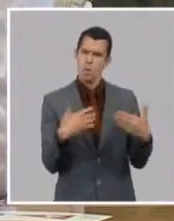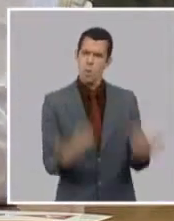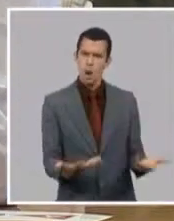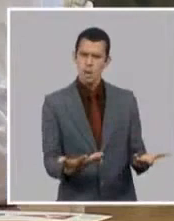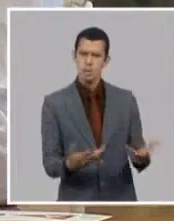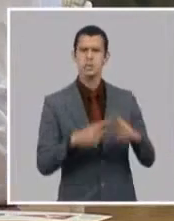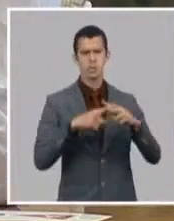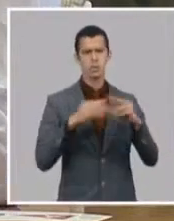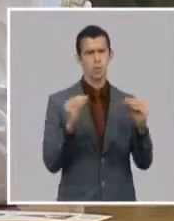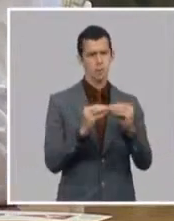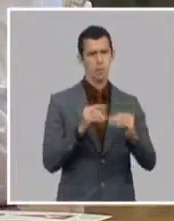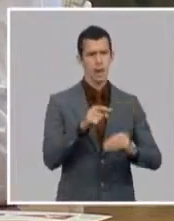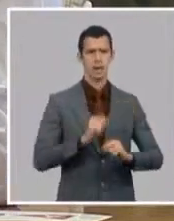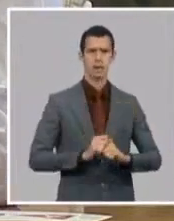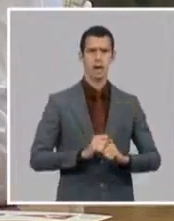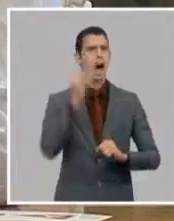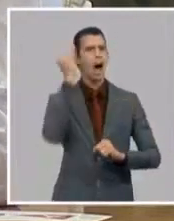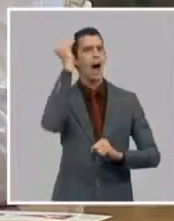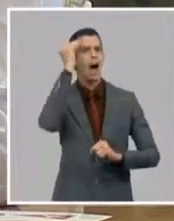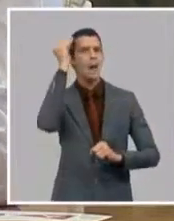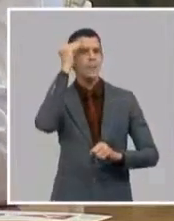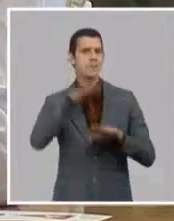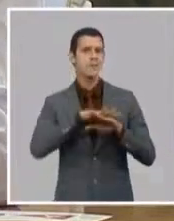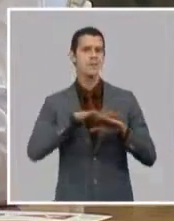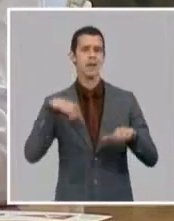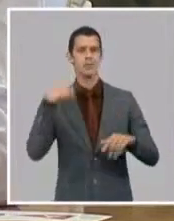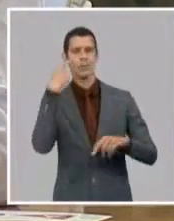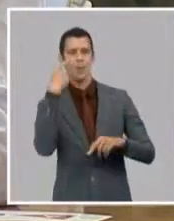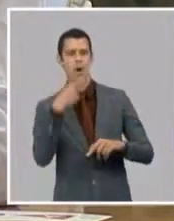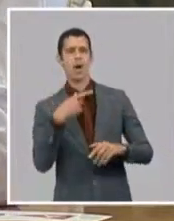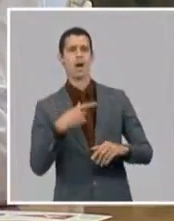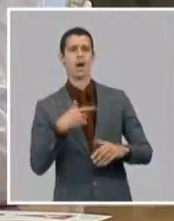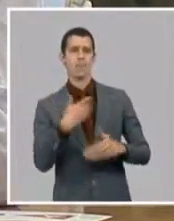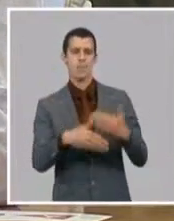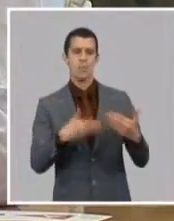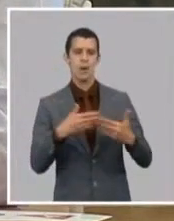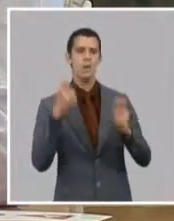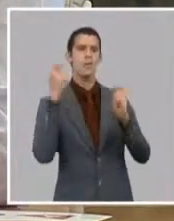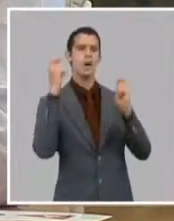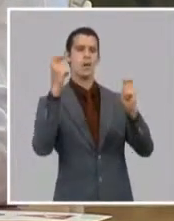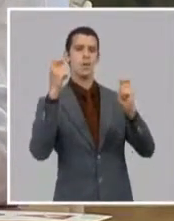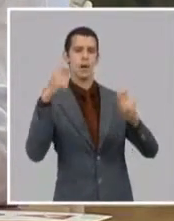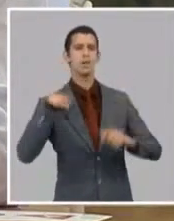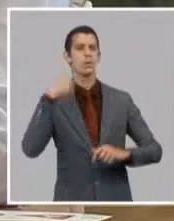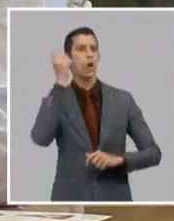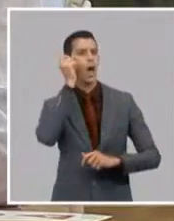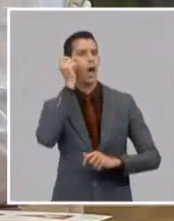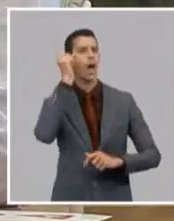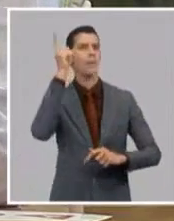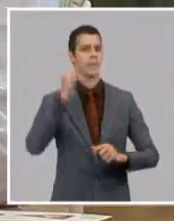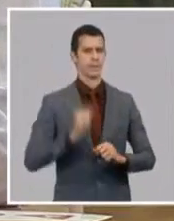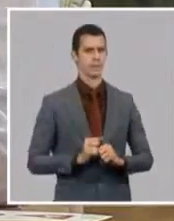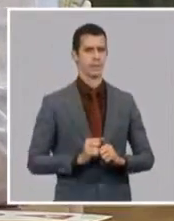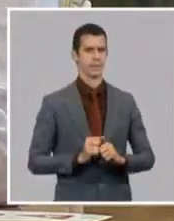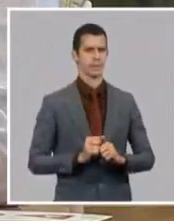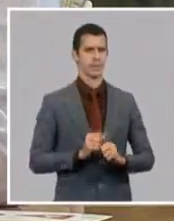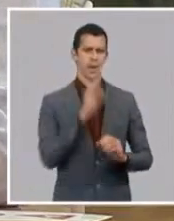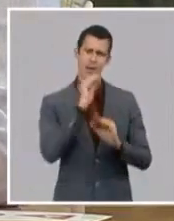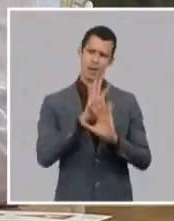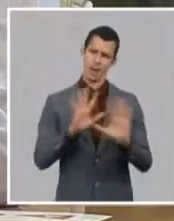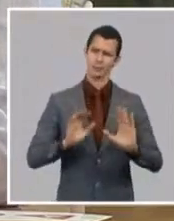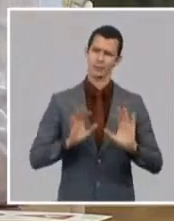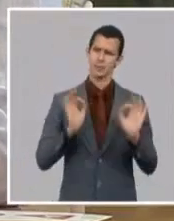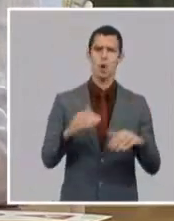no creo que sea una clasificación exacta, pero se pueden distinguir, primero una participación anexionista, personas que responden a un